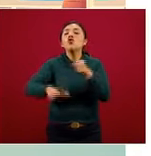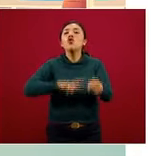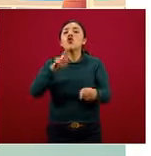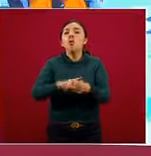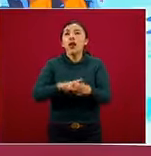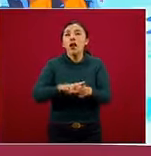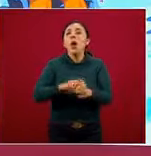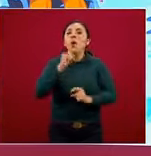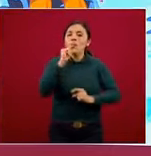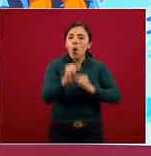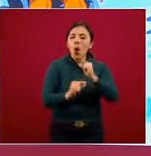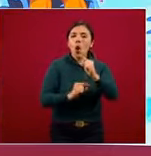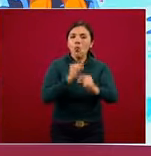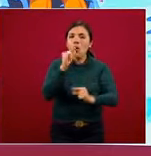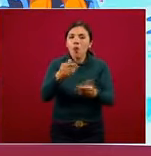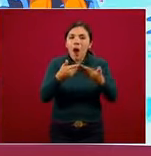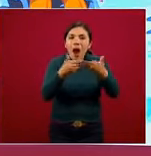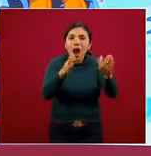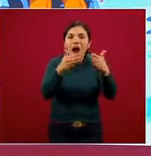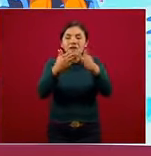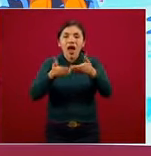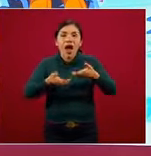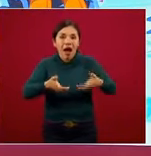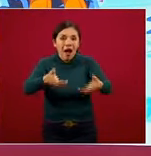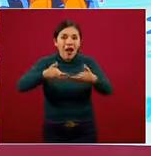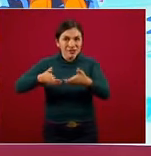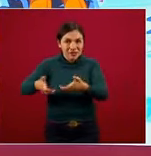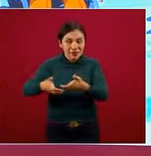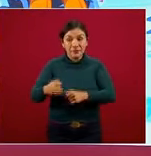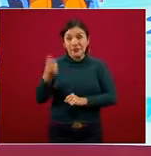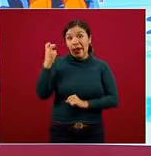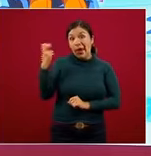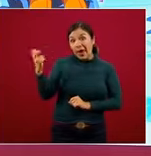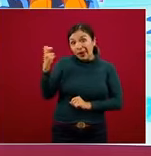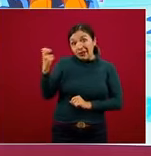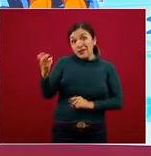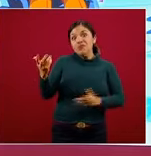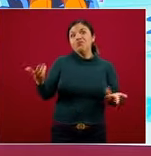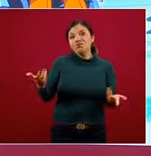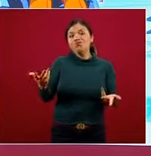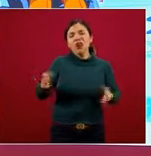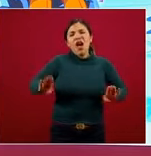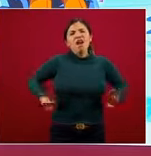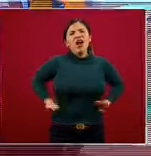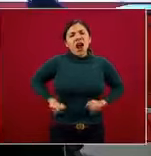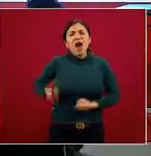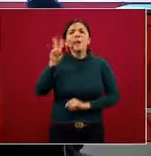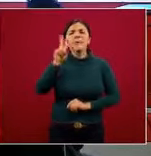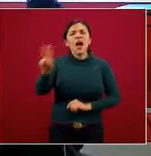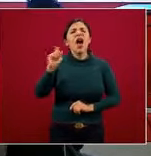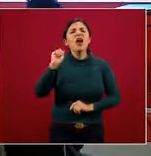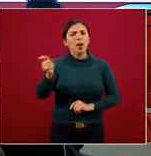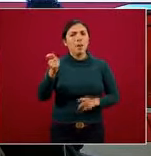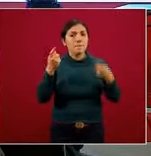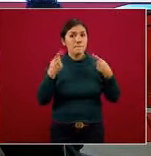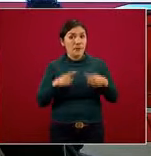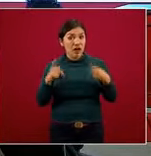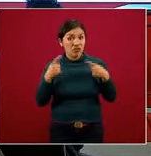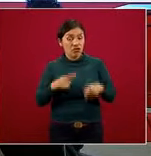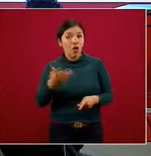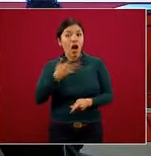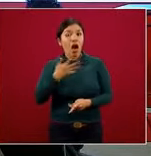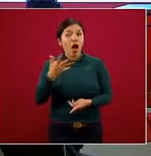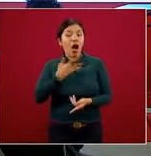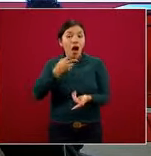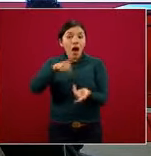poco a las calles. Y esta prudencia se caracteriza por ser una persona que